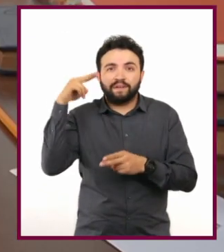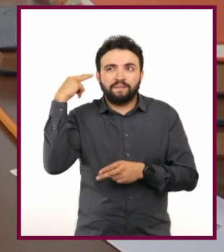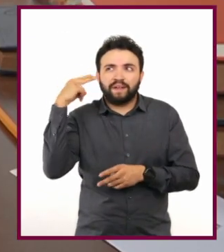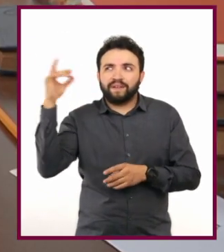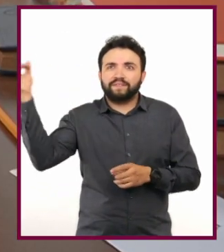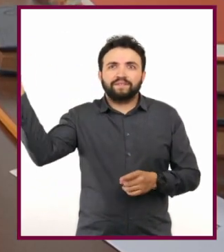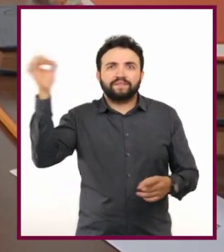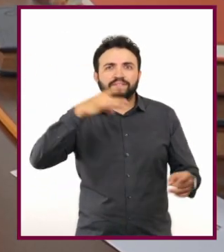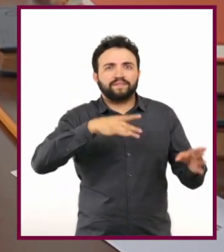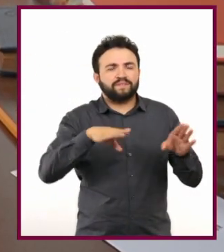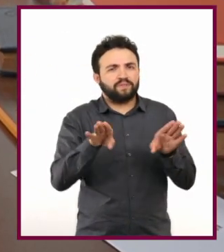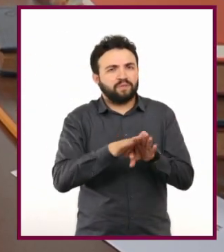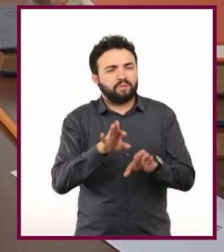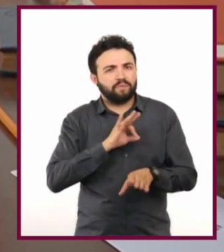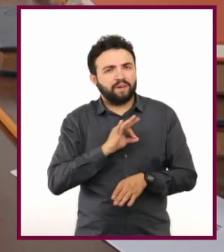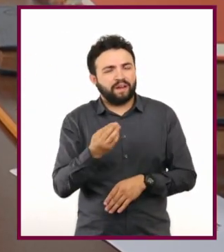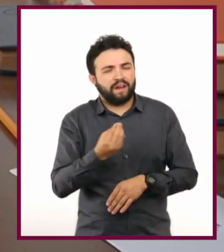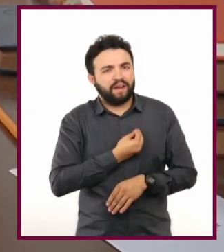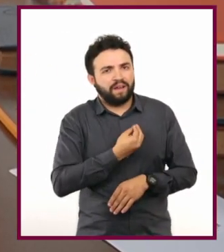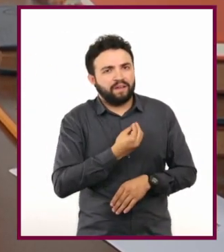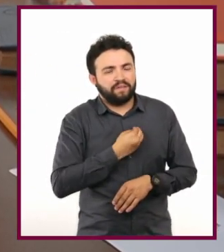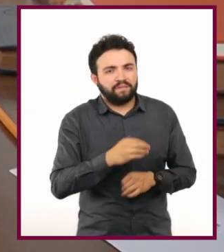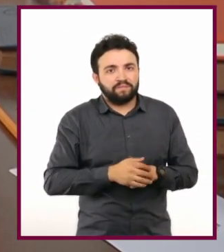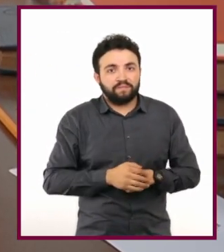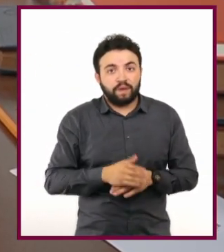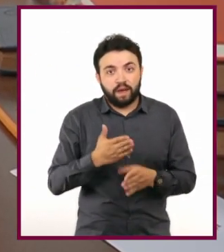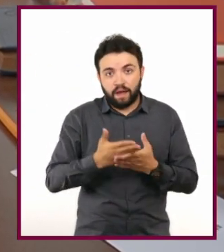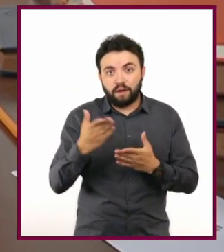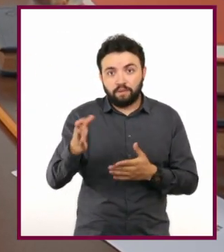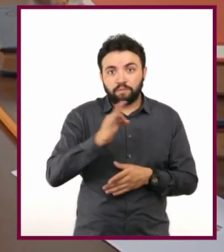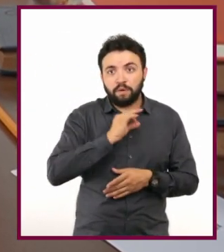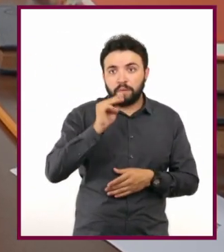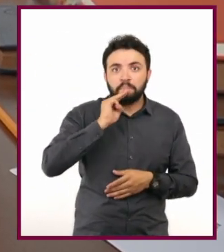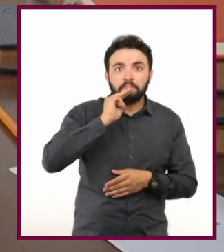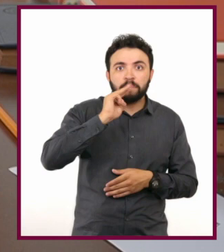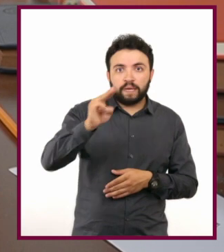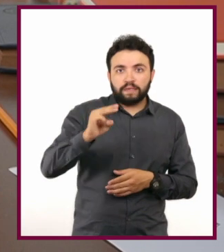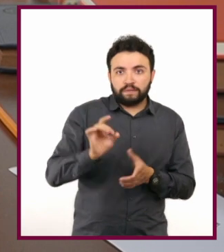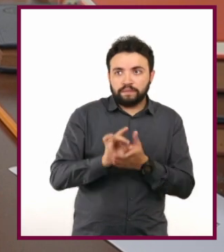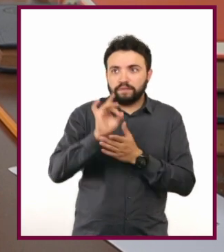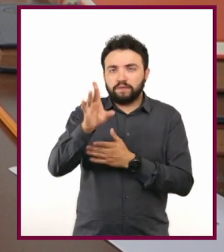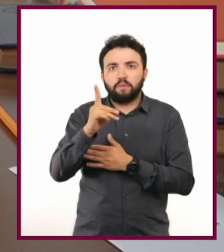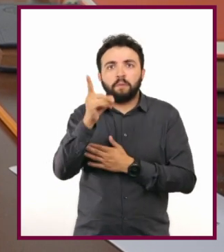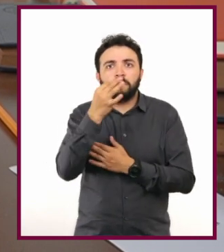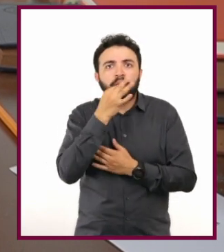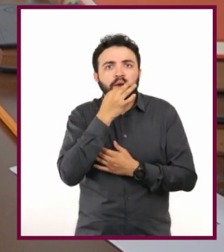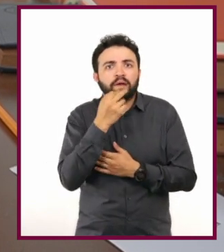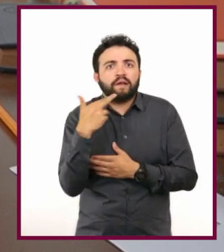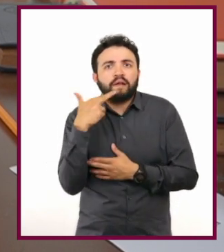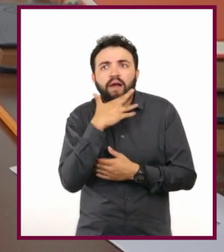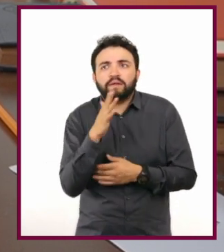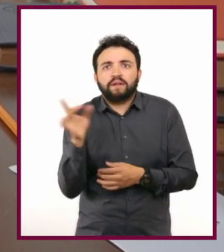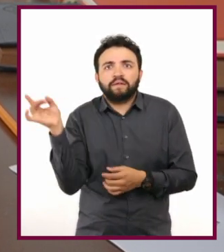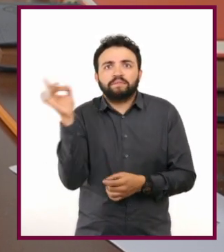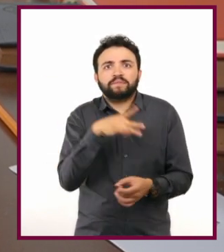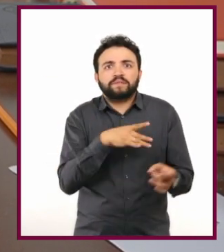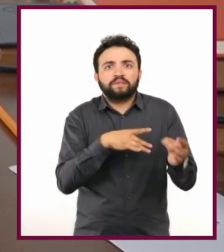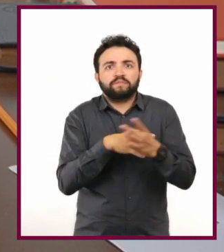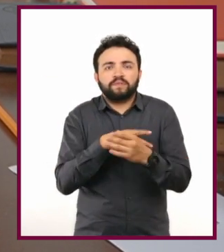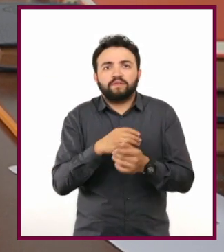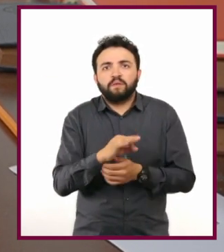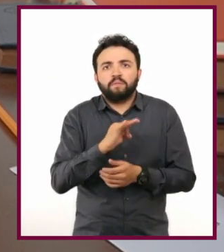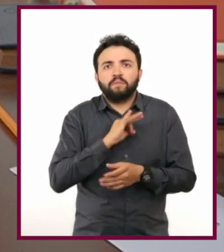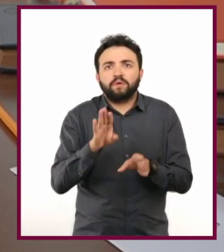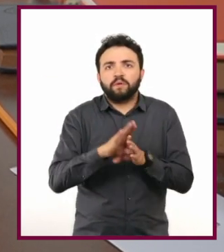desesperación! ¿Cómo podías aguantar? Ahora si le mandas un mensaje a alguien, en menos de un minuto ya tienes respuesta, y a veces solo